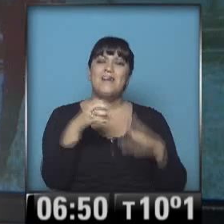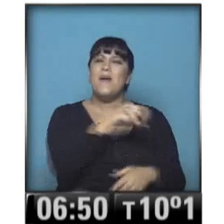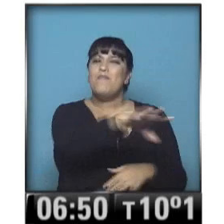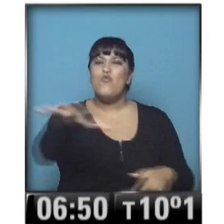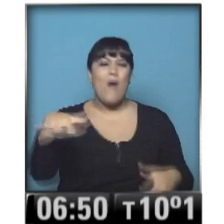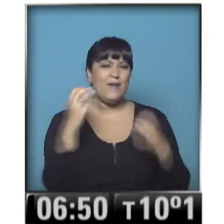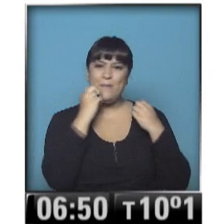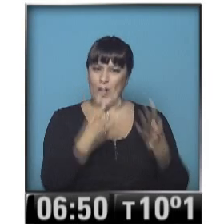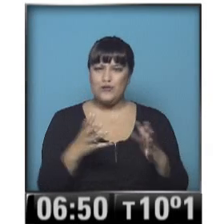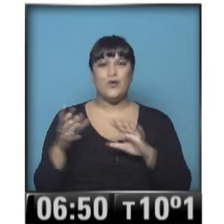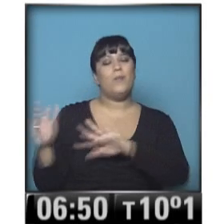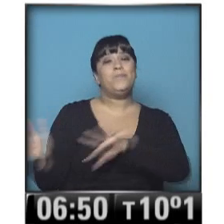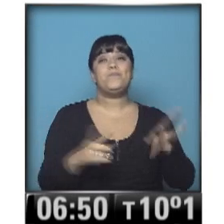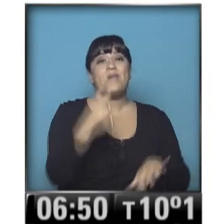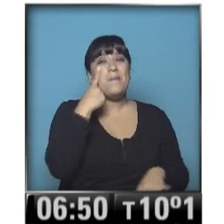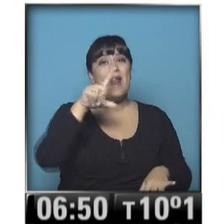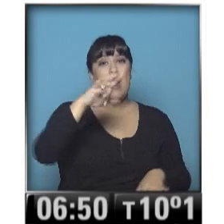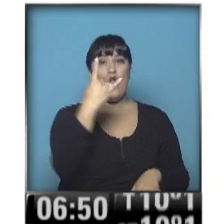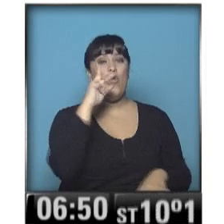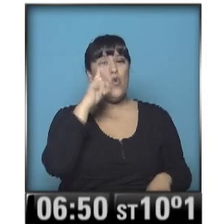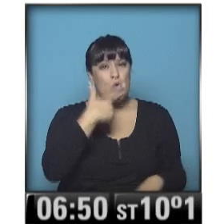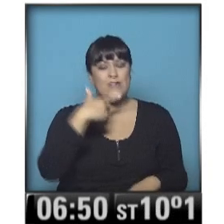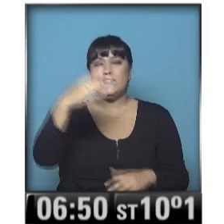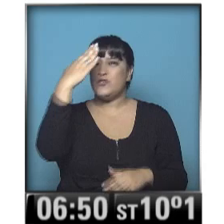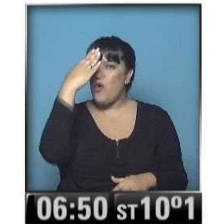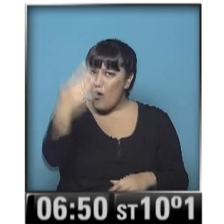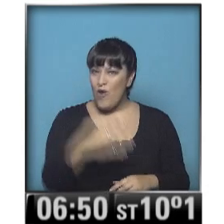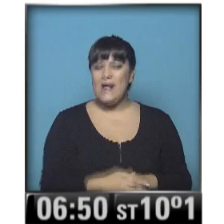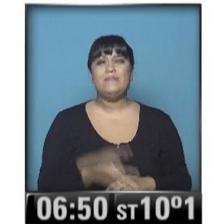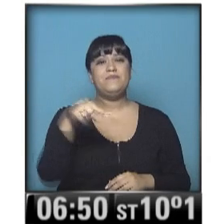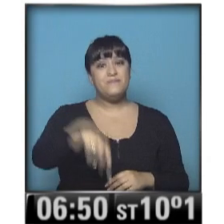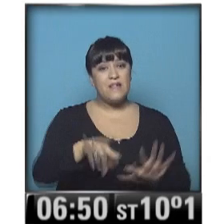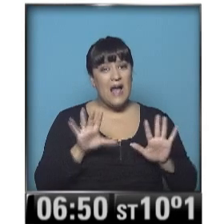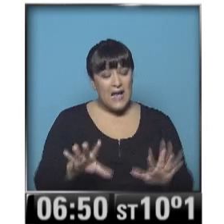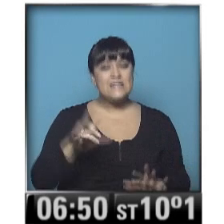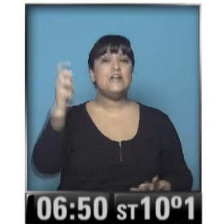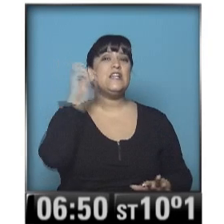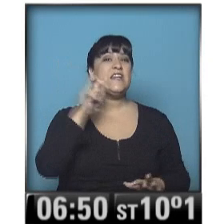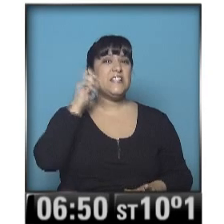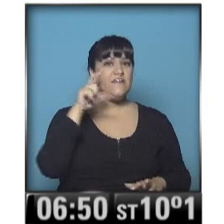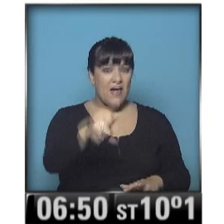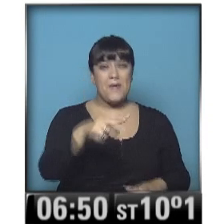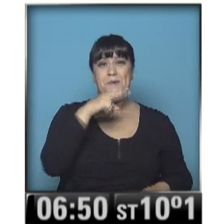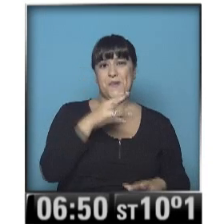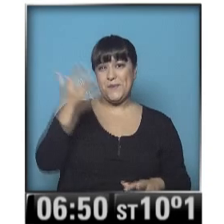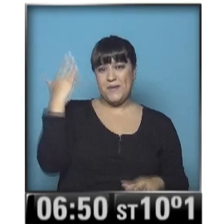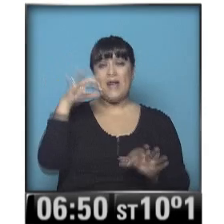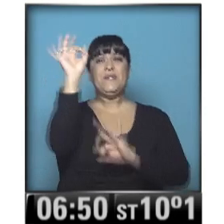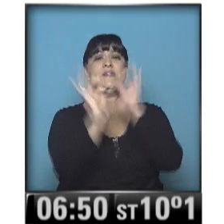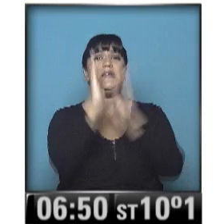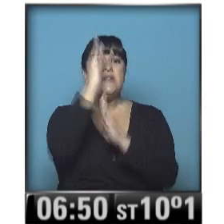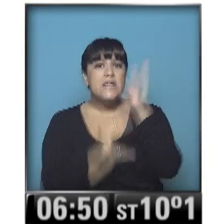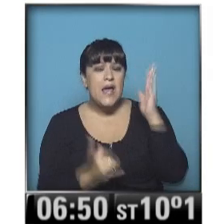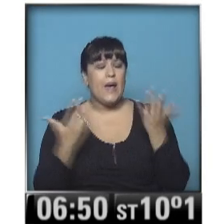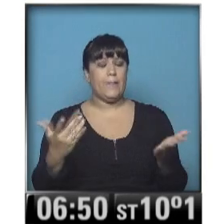Luis. ¡Uy, mirá, Luis Sánchez! ¡Hola, Nadia! Así quedó Comodoro Rivadavia el viernes, con nieve.